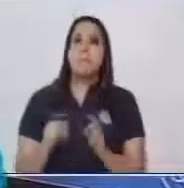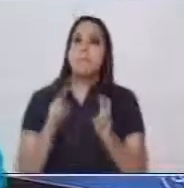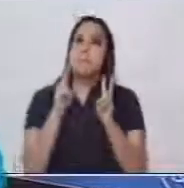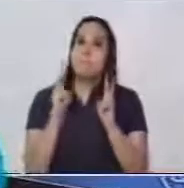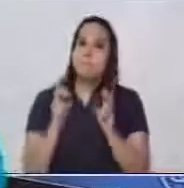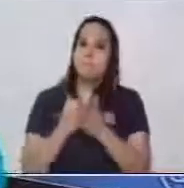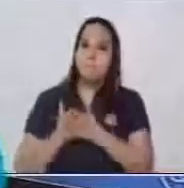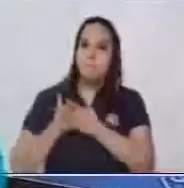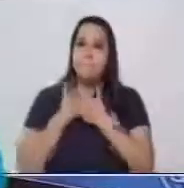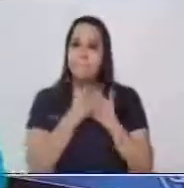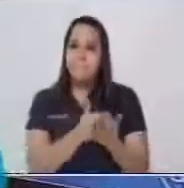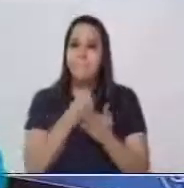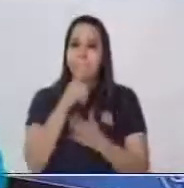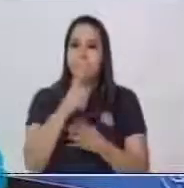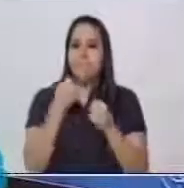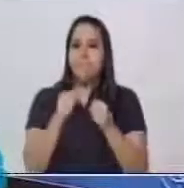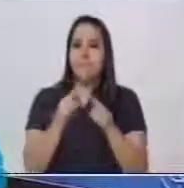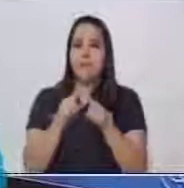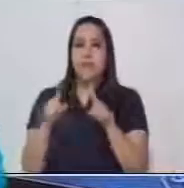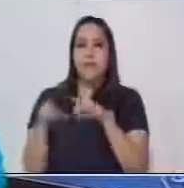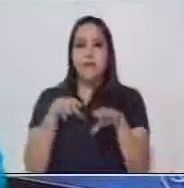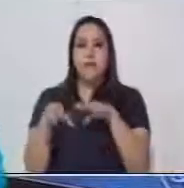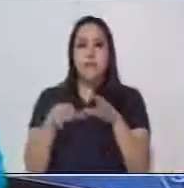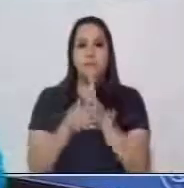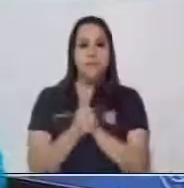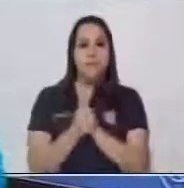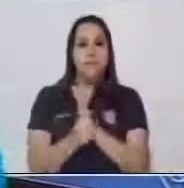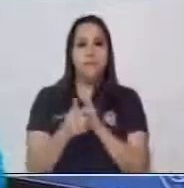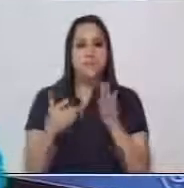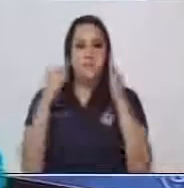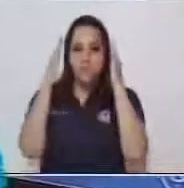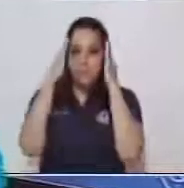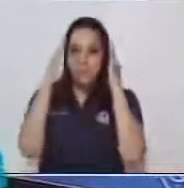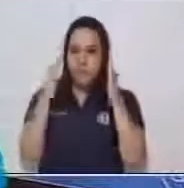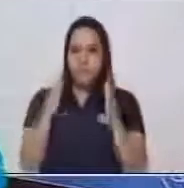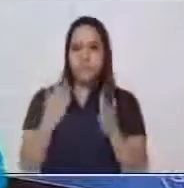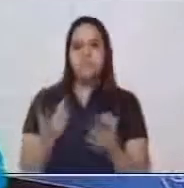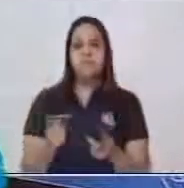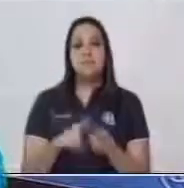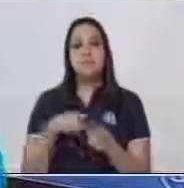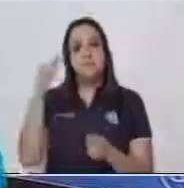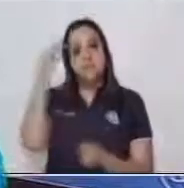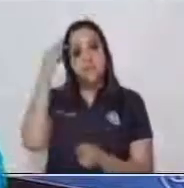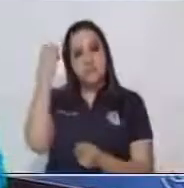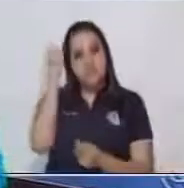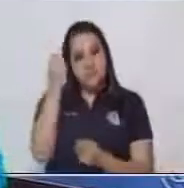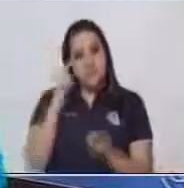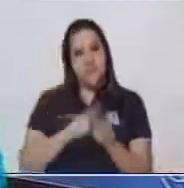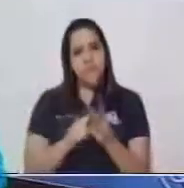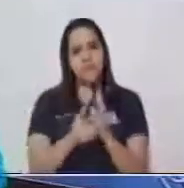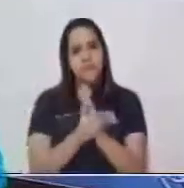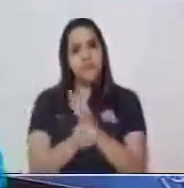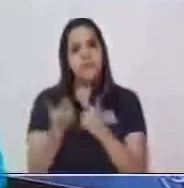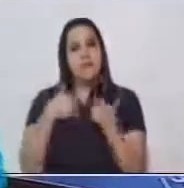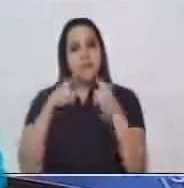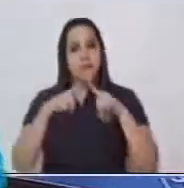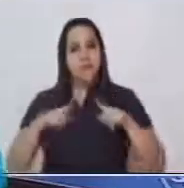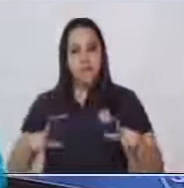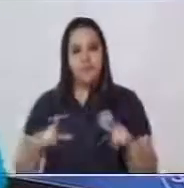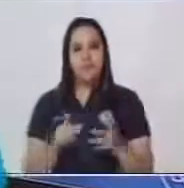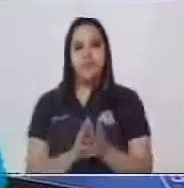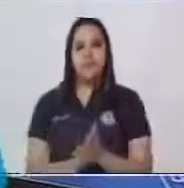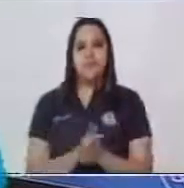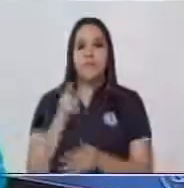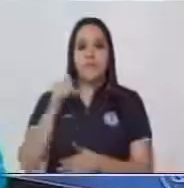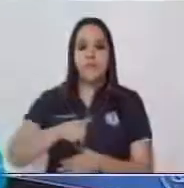este tema les ayudará a ejercitar habilidades y destrezas como la atención, la memoria y la habilidad lingüística.